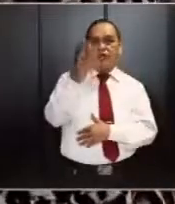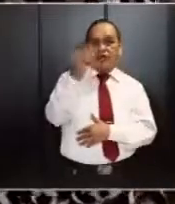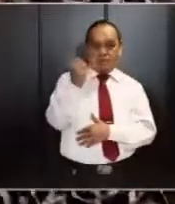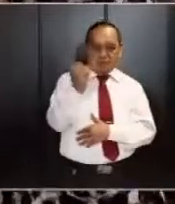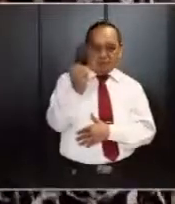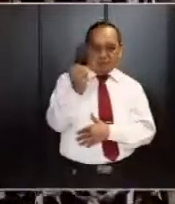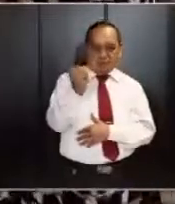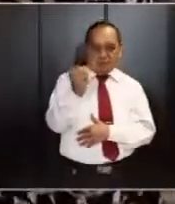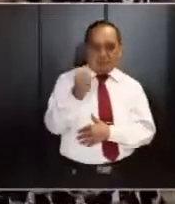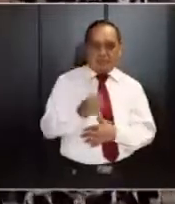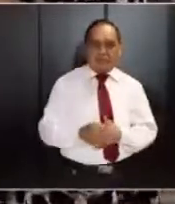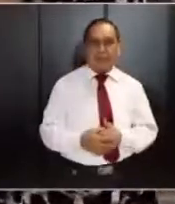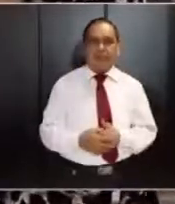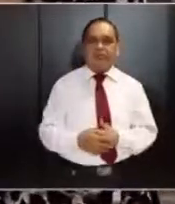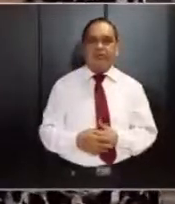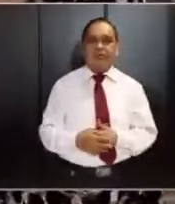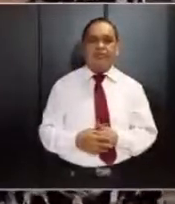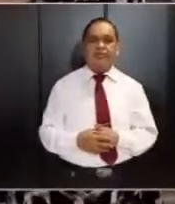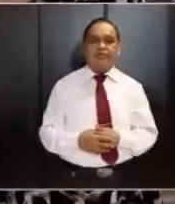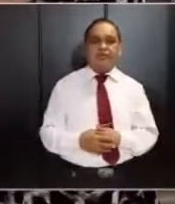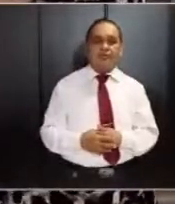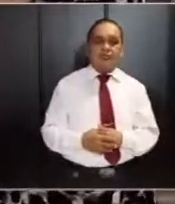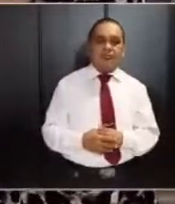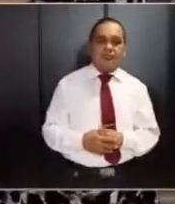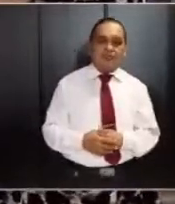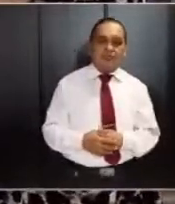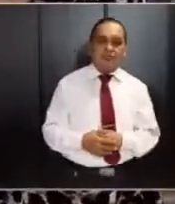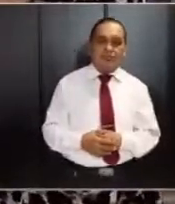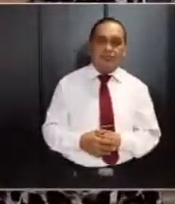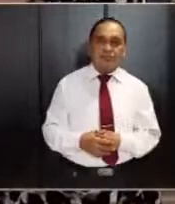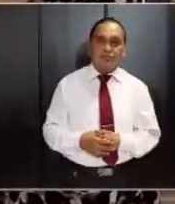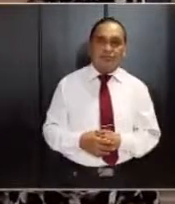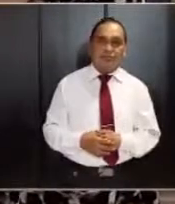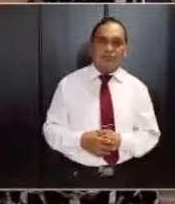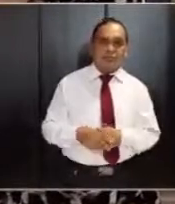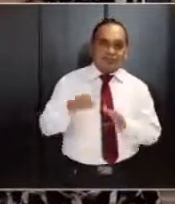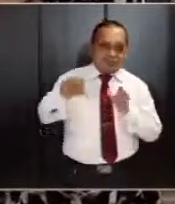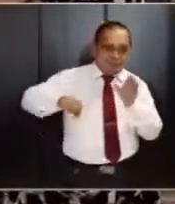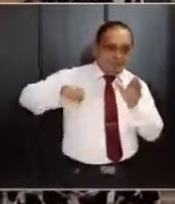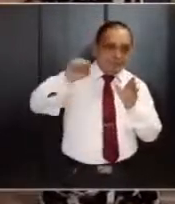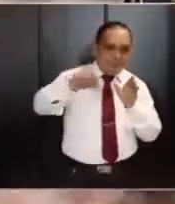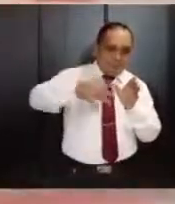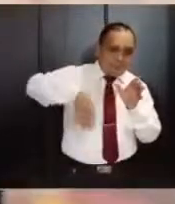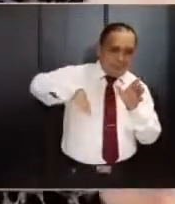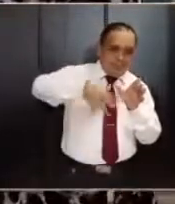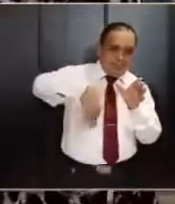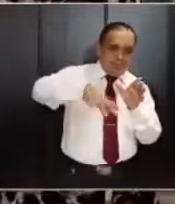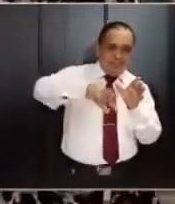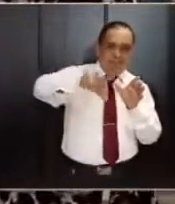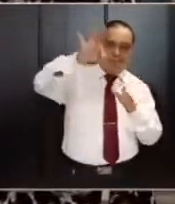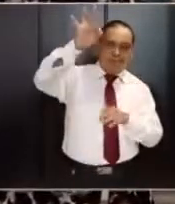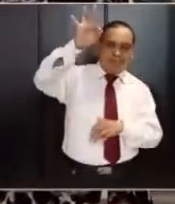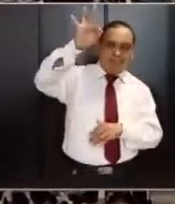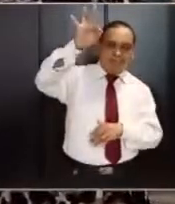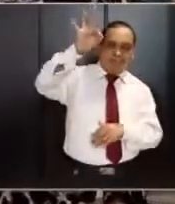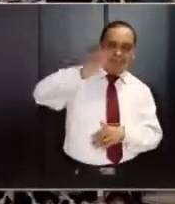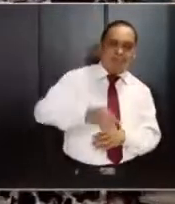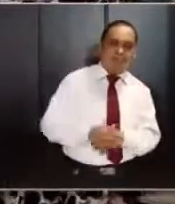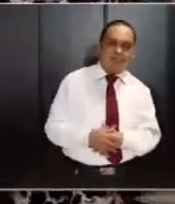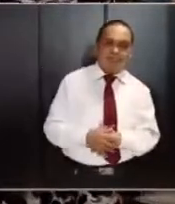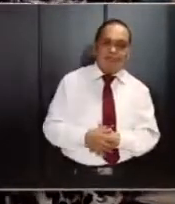8279. La lotería. Gracias, mi vida. A ver, tú, la mano santa. Así